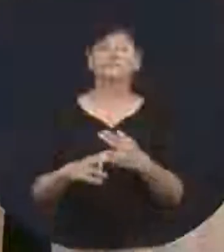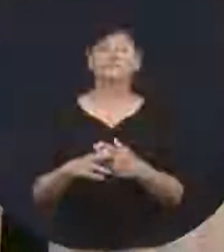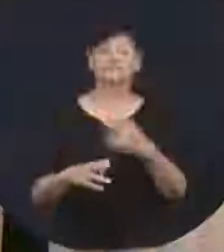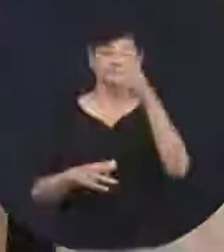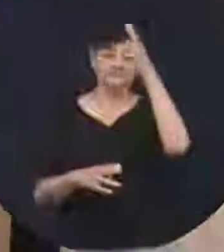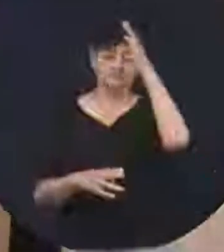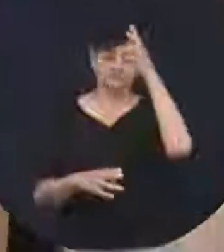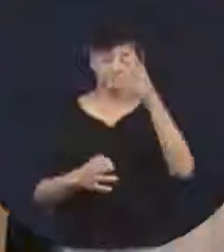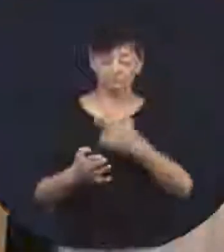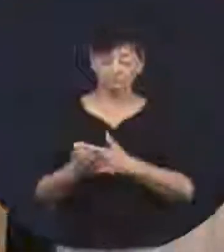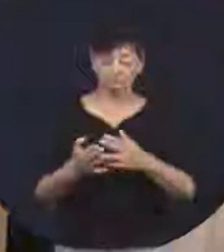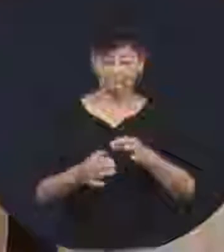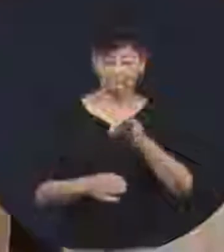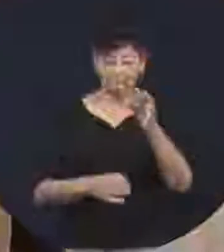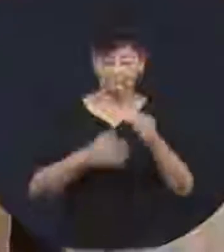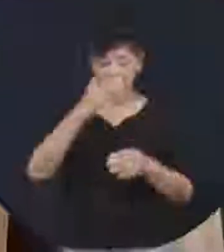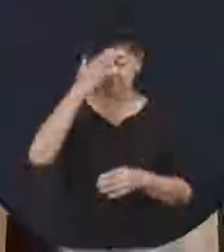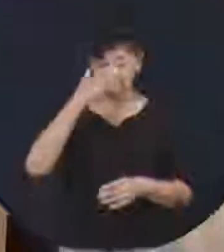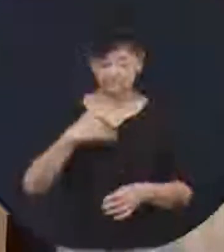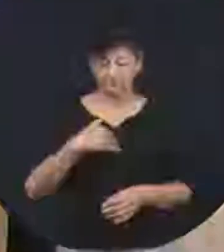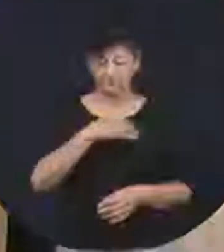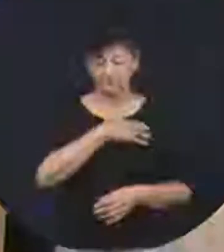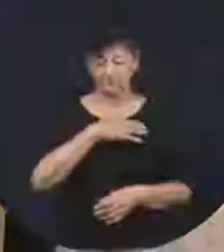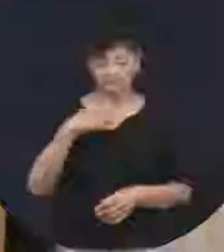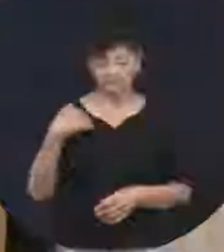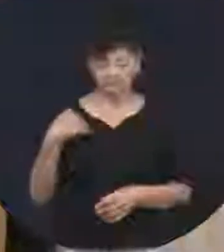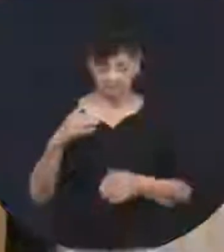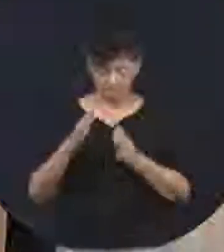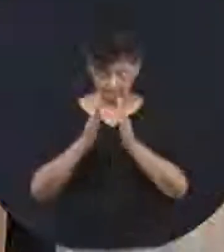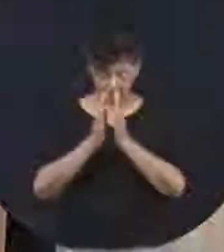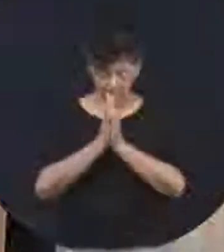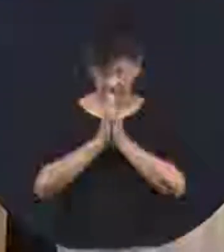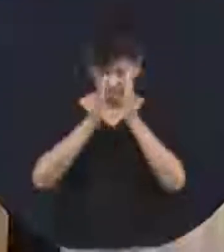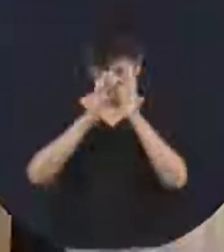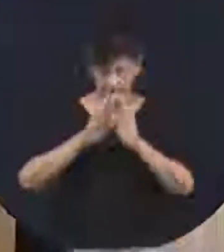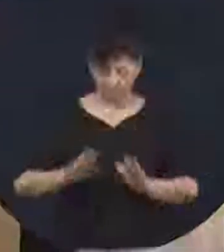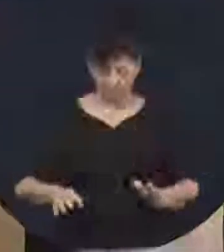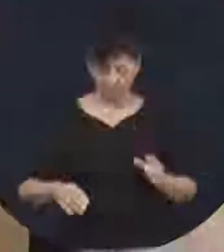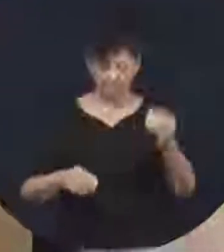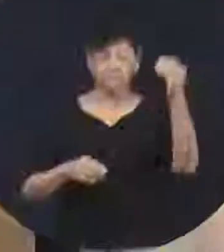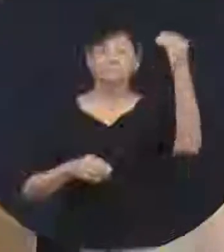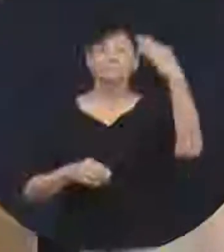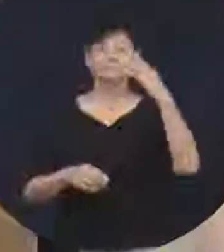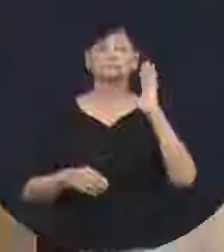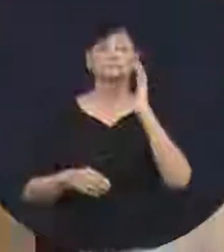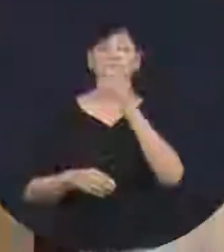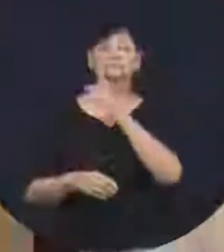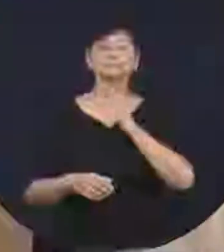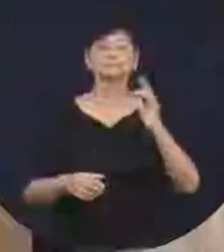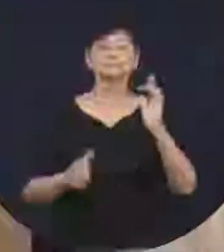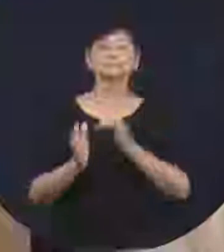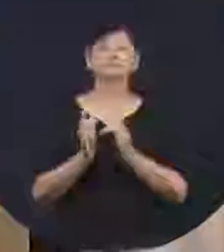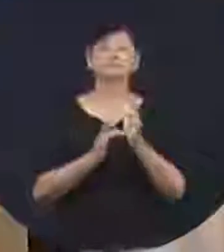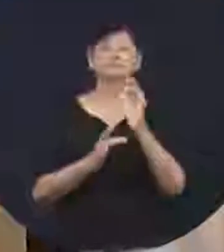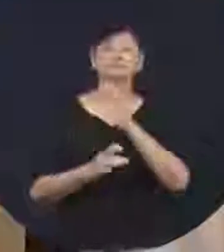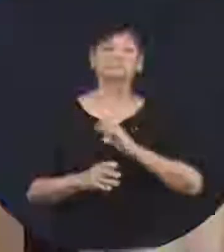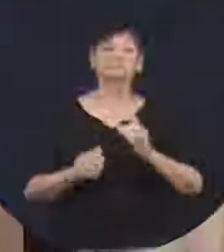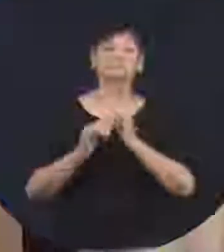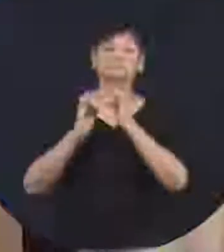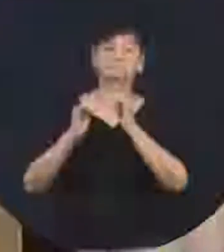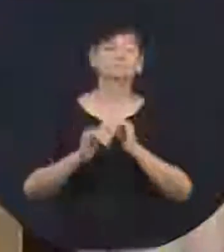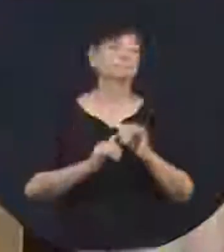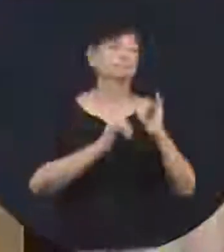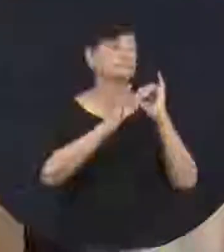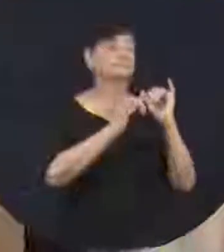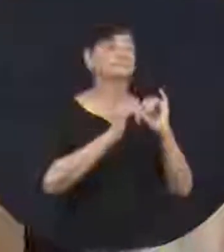En el nombre del Padre, del Hijo, del Espíritu Santo. Amén. La paz y la gracia de nuestro Señor Jesucristo estén con